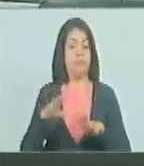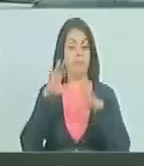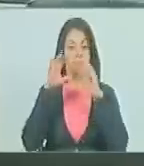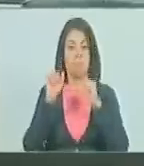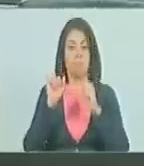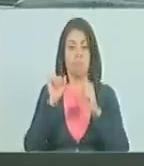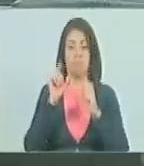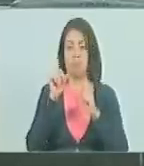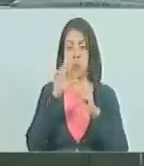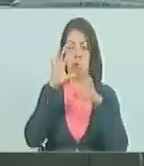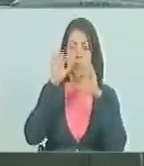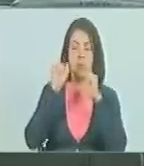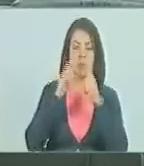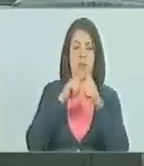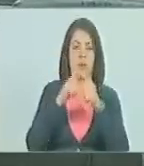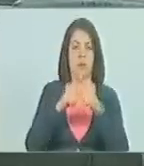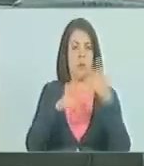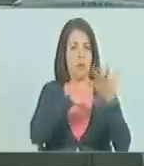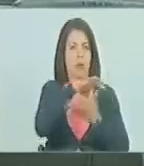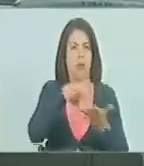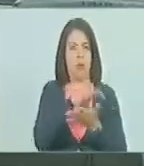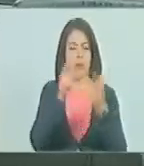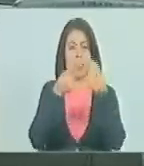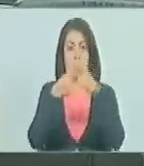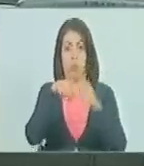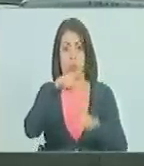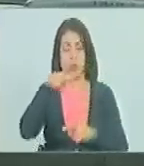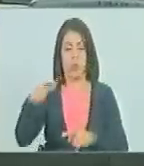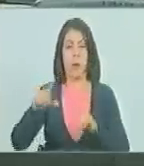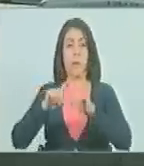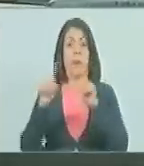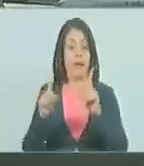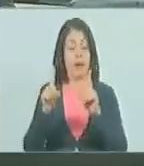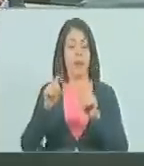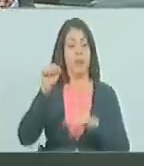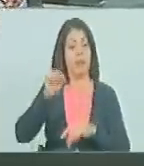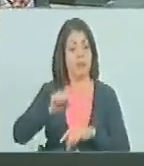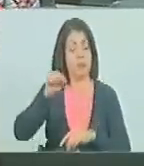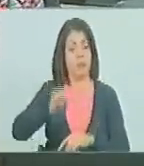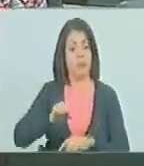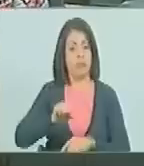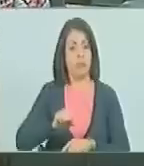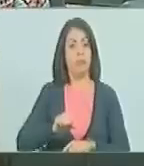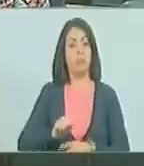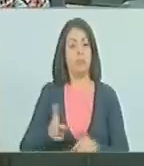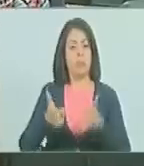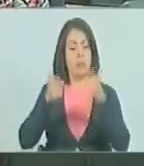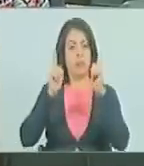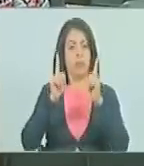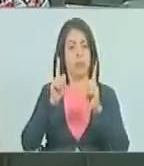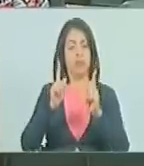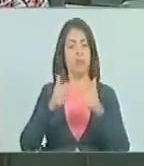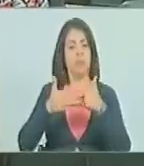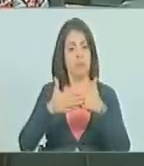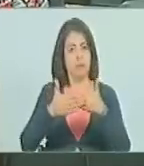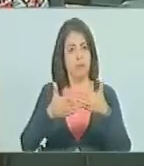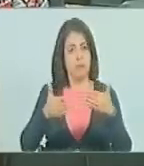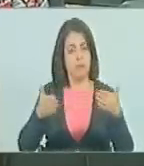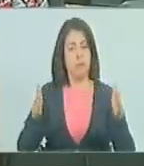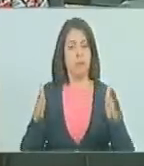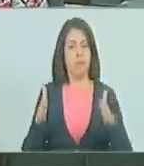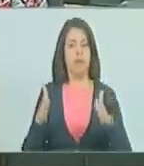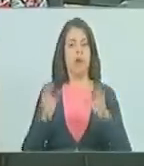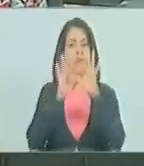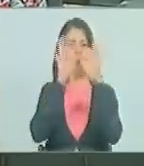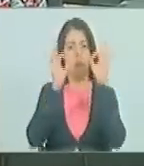incomprendidos para muchos y polémicos para otros, pero que obviamente nos permitía abrirle una válvula de